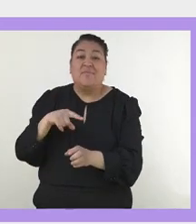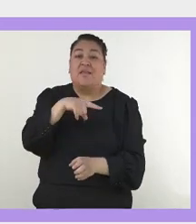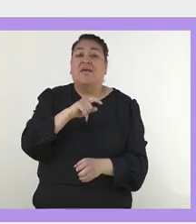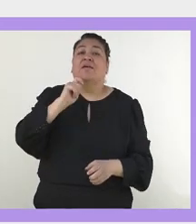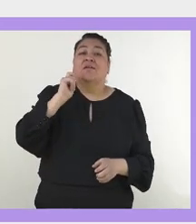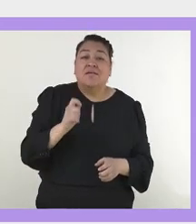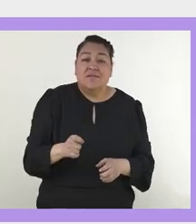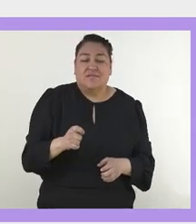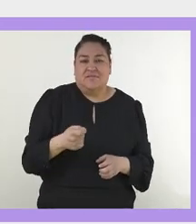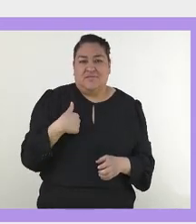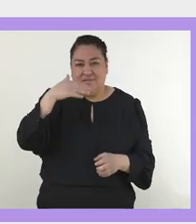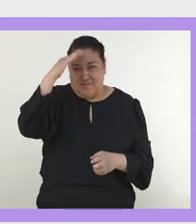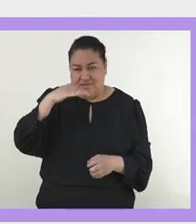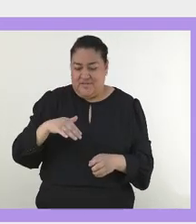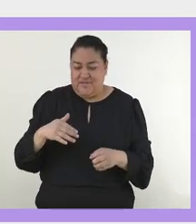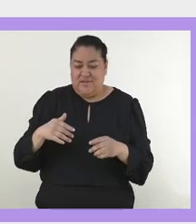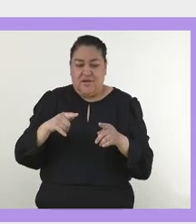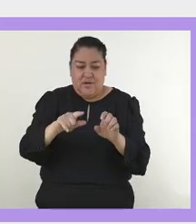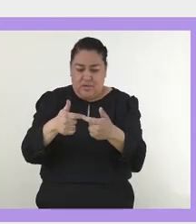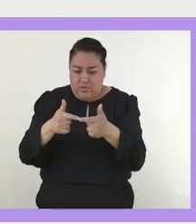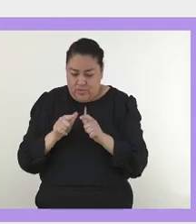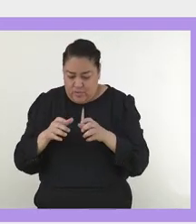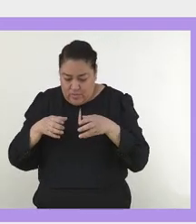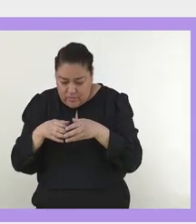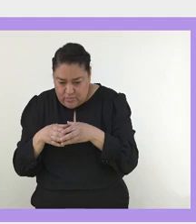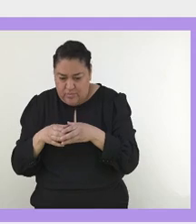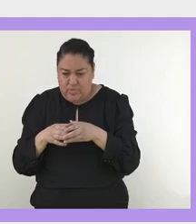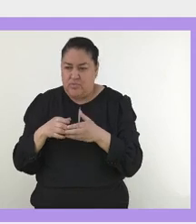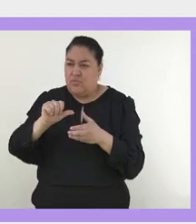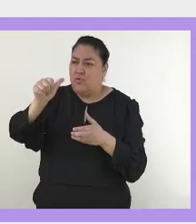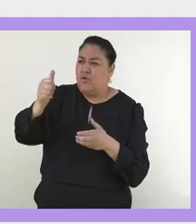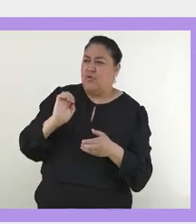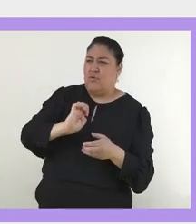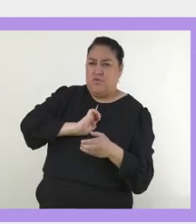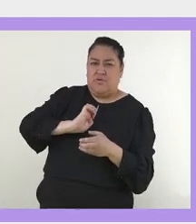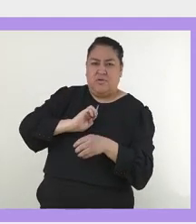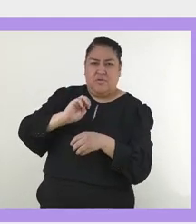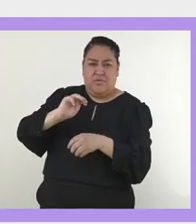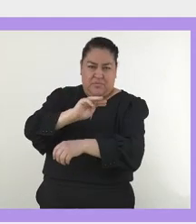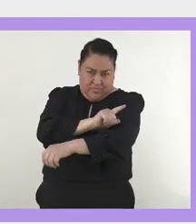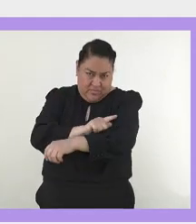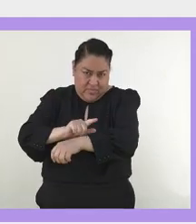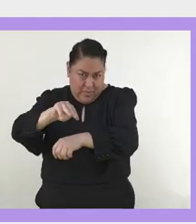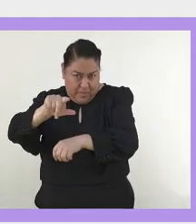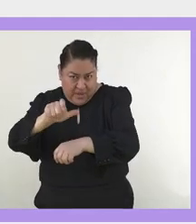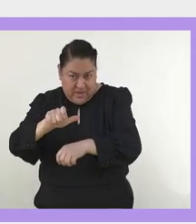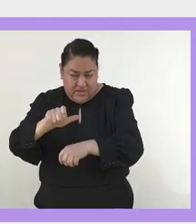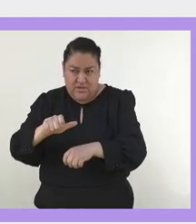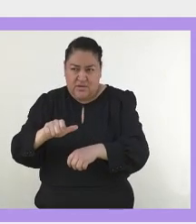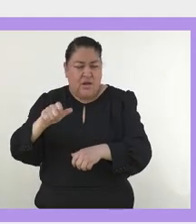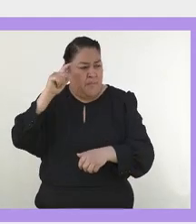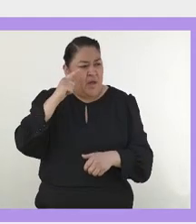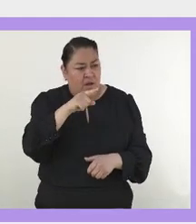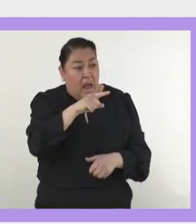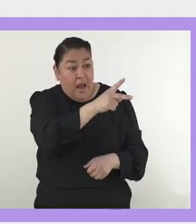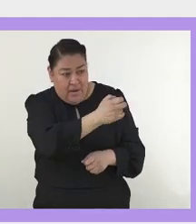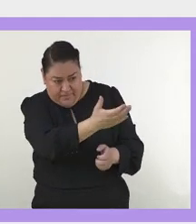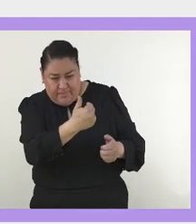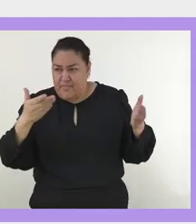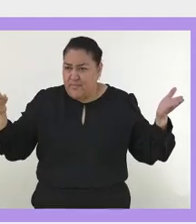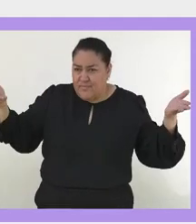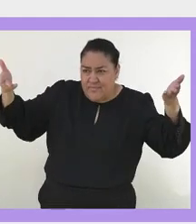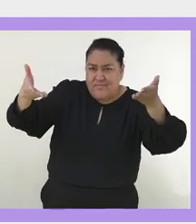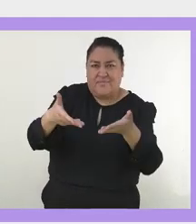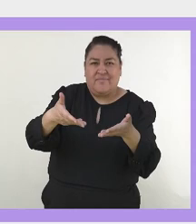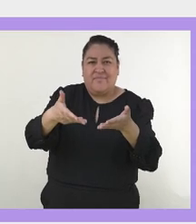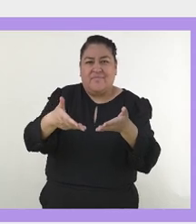van a tener comunicación con los entrenadores entrenadores de Liga MX para acercarlas a los clubes Y eso qué nos va a